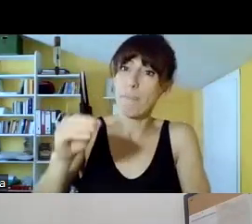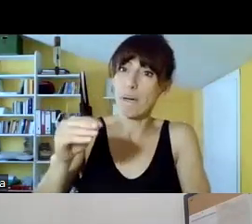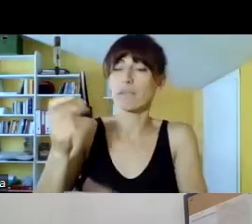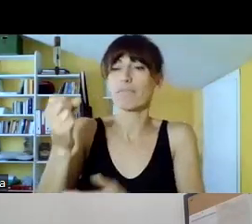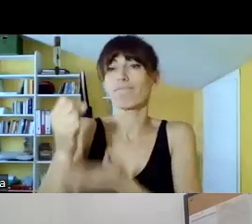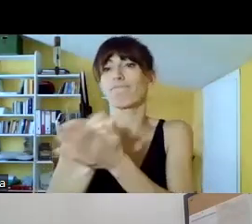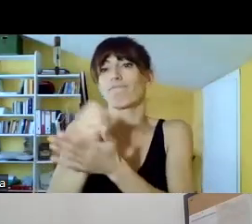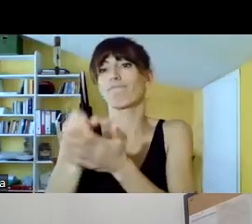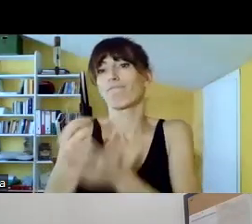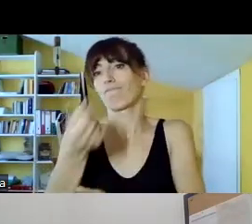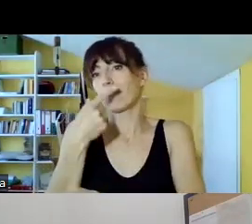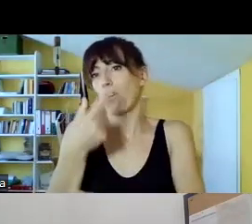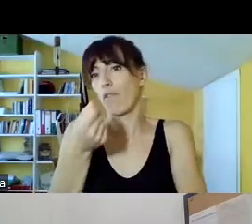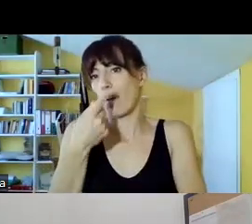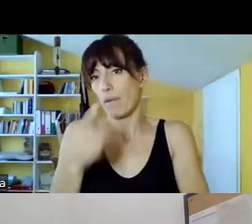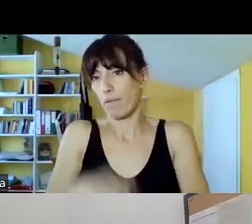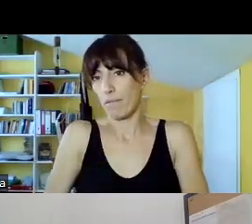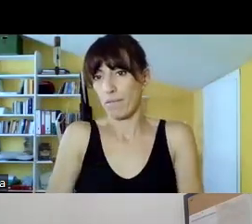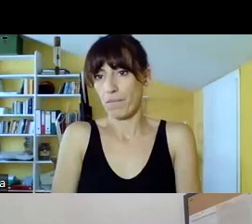algún psicofármaco.